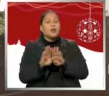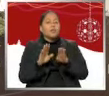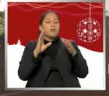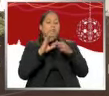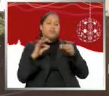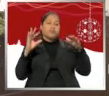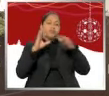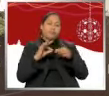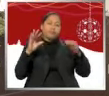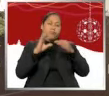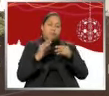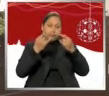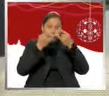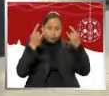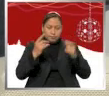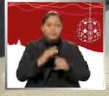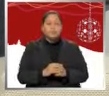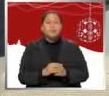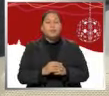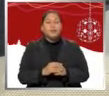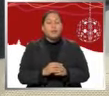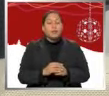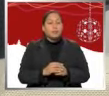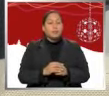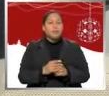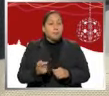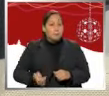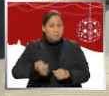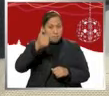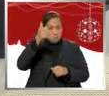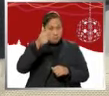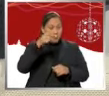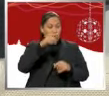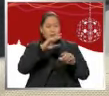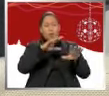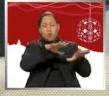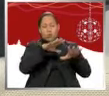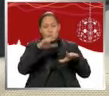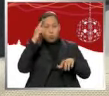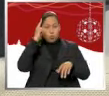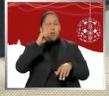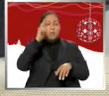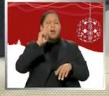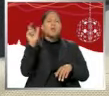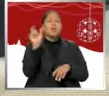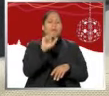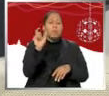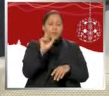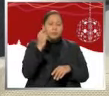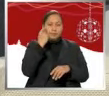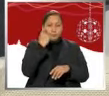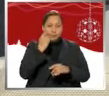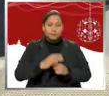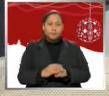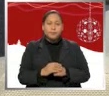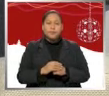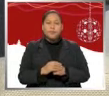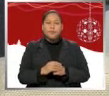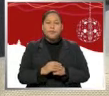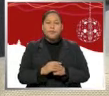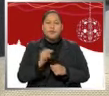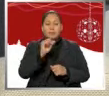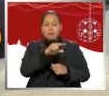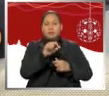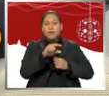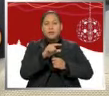narraciones. El primer momento grande de la Virgen de Guadalupe fue justamente en la